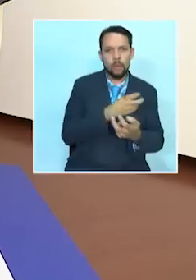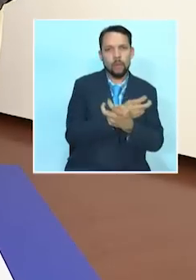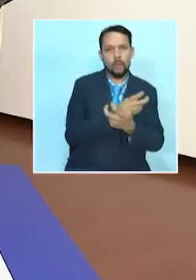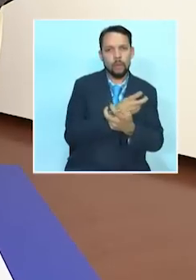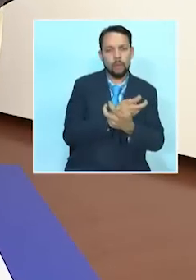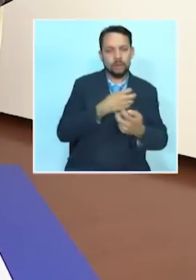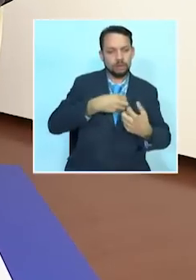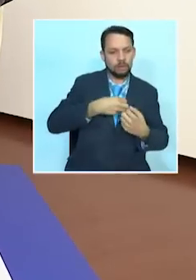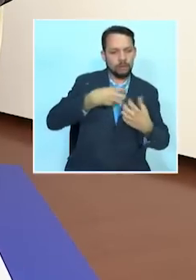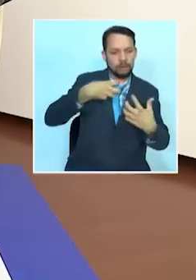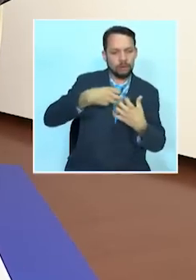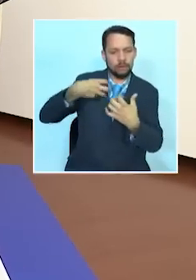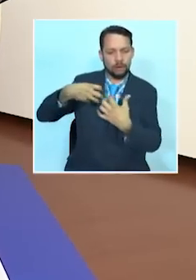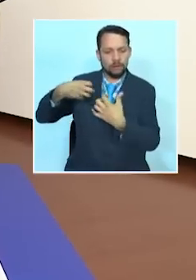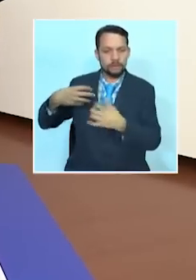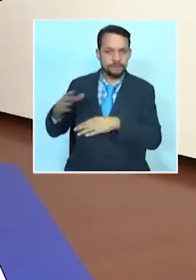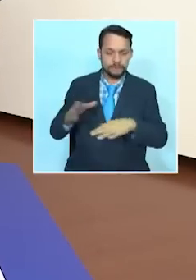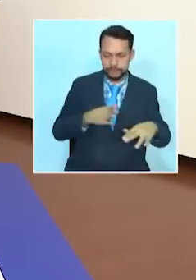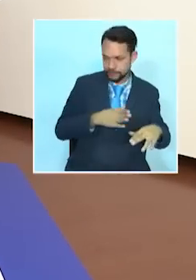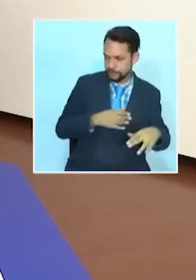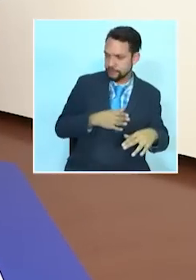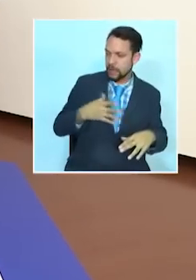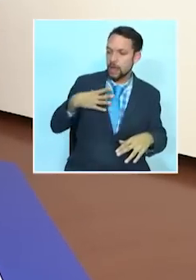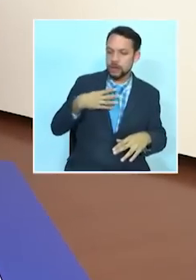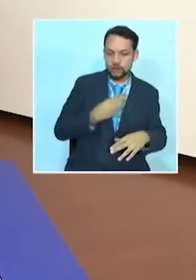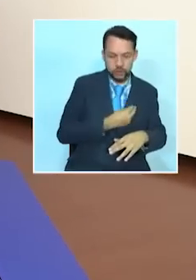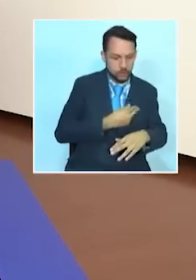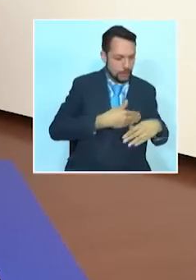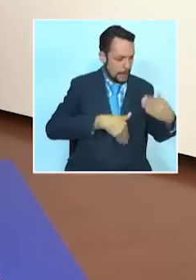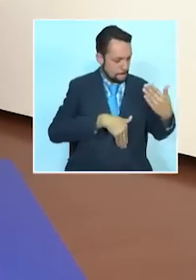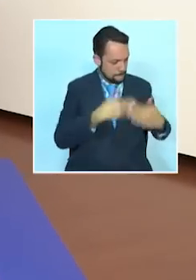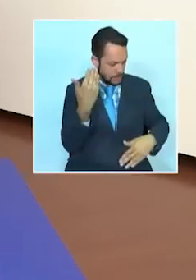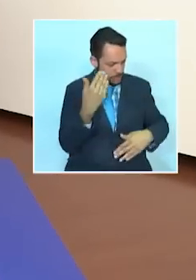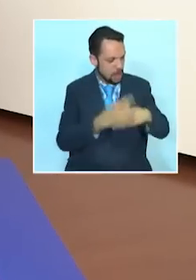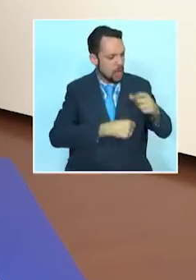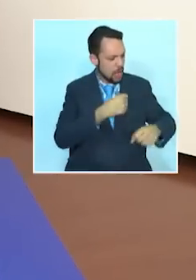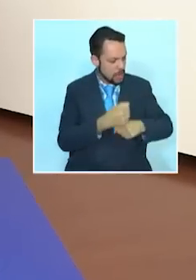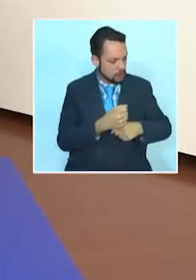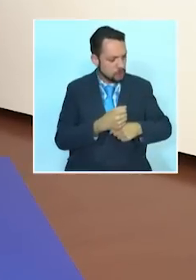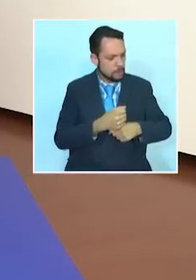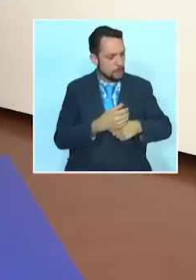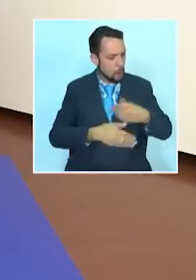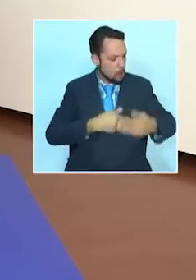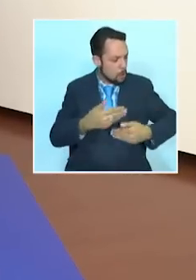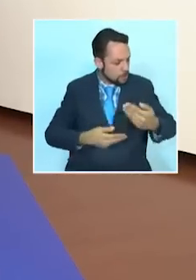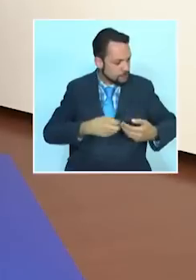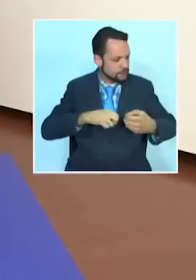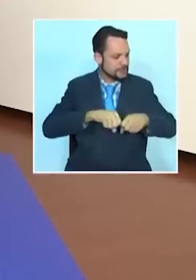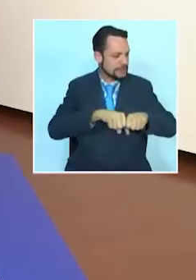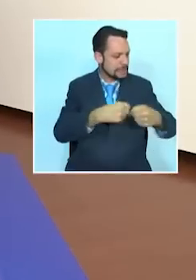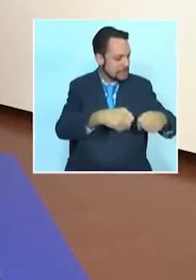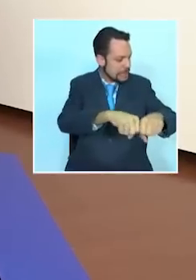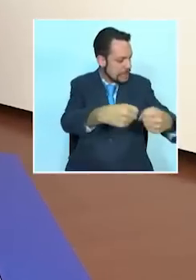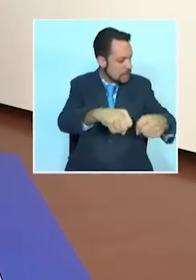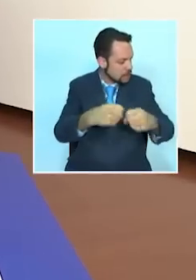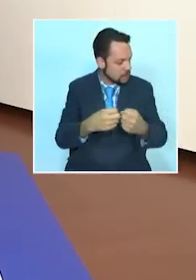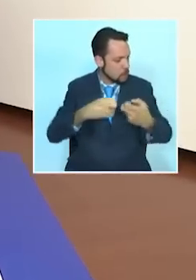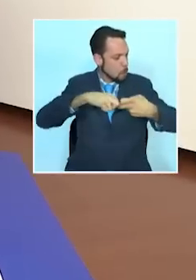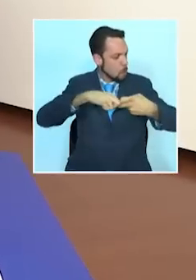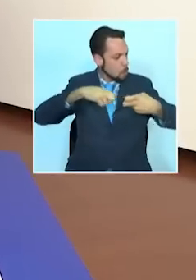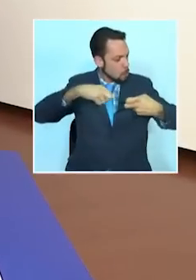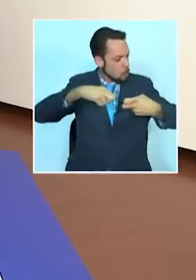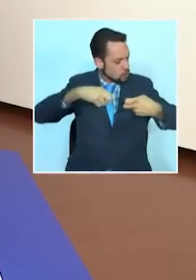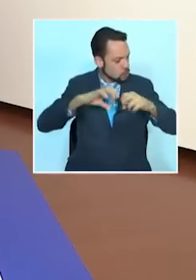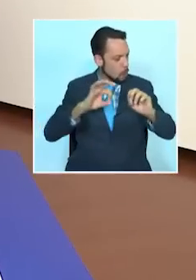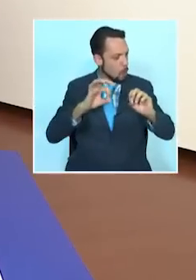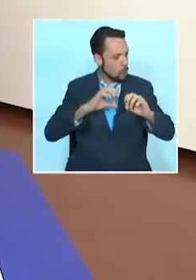cuando eh empezamos a avanzar en edad empezamos a tener el proceso de artrosis o el desgaste de la articulación